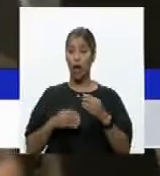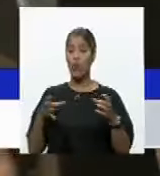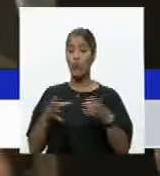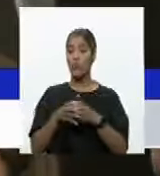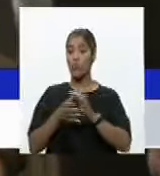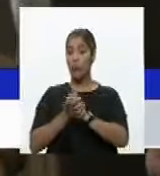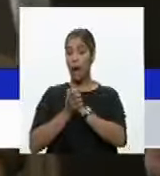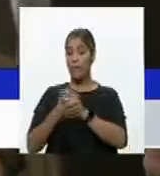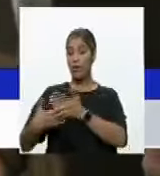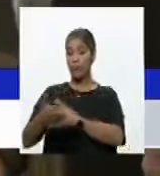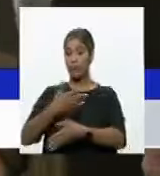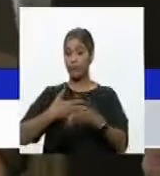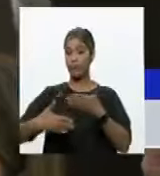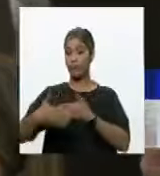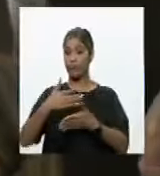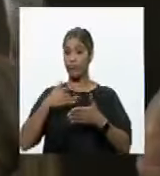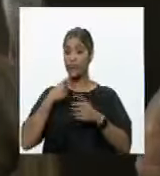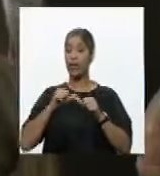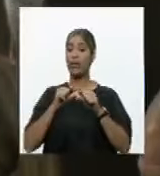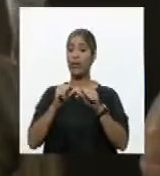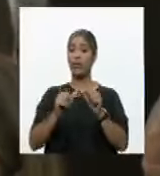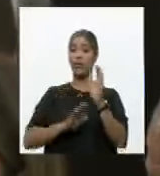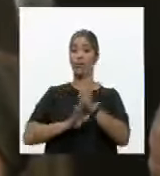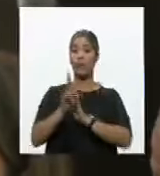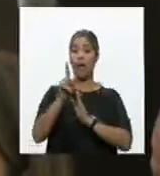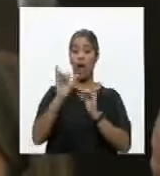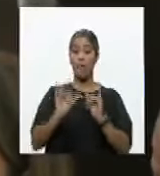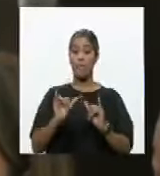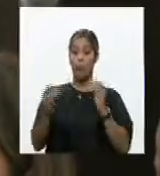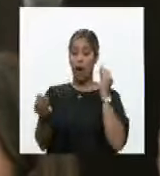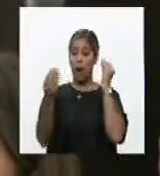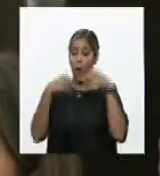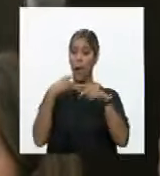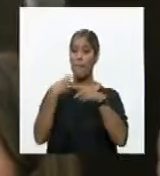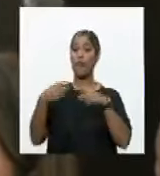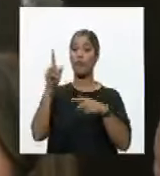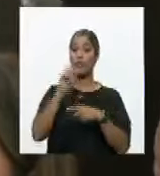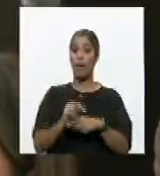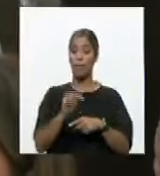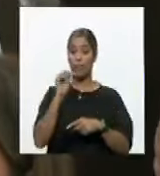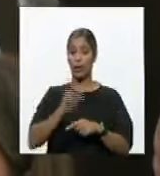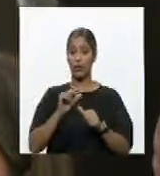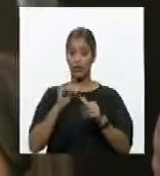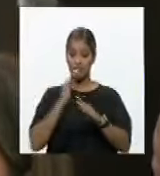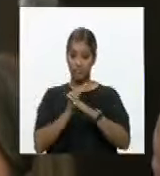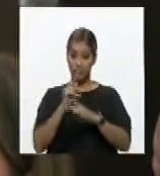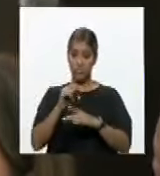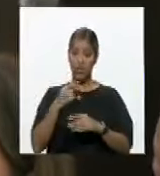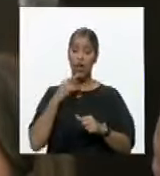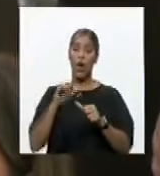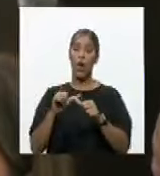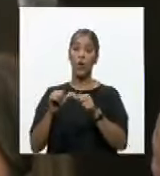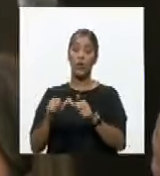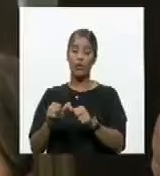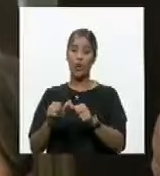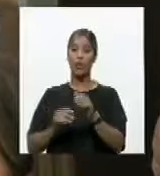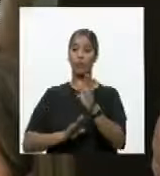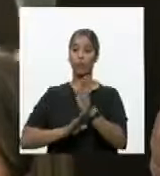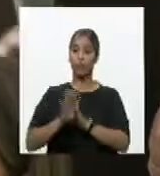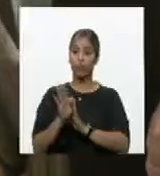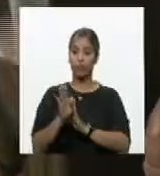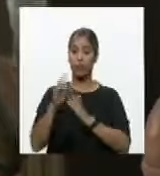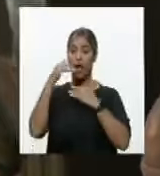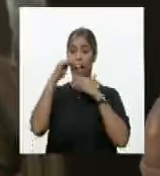de amistad parlamentario, seguimos reforzando estos convenios, pero no solamente eso, nos quedamos hasta ahí, sino que vamos a continuar reforzando